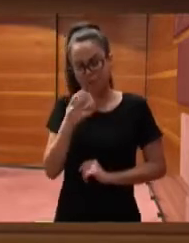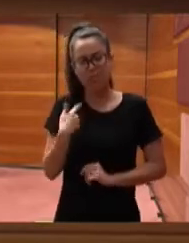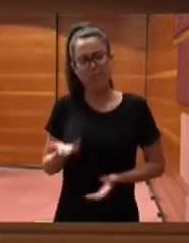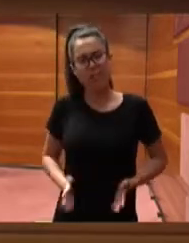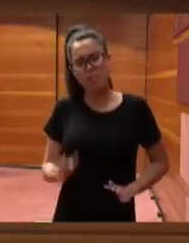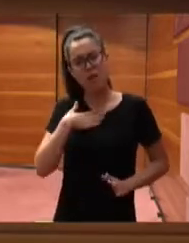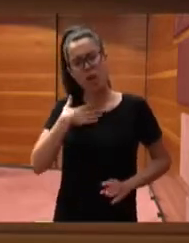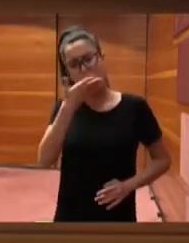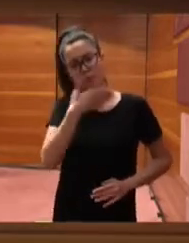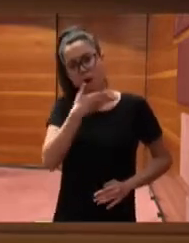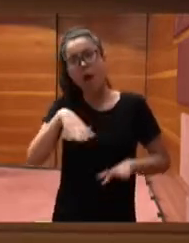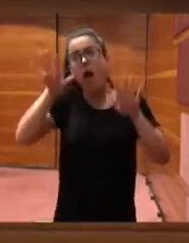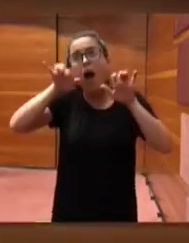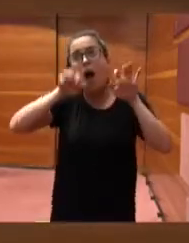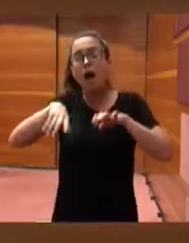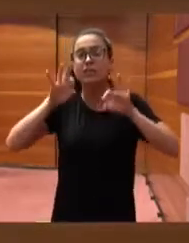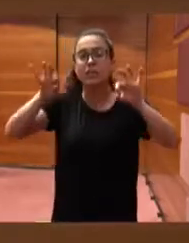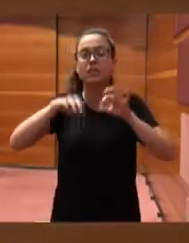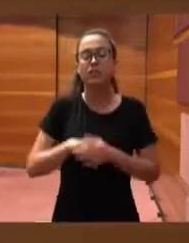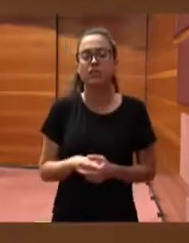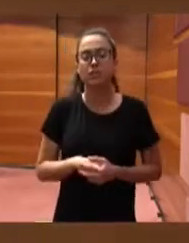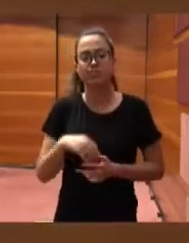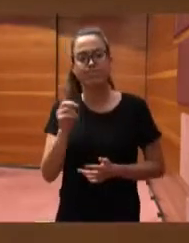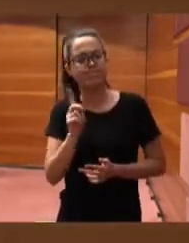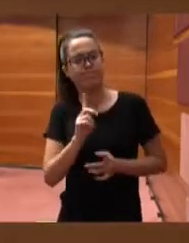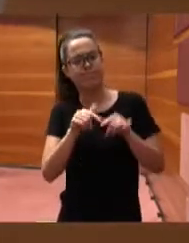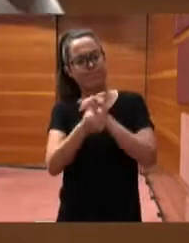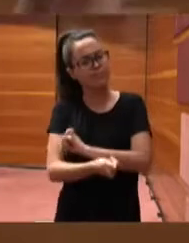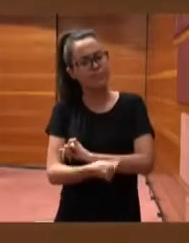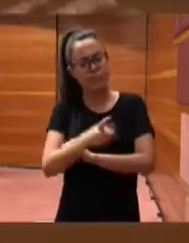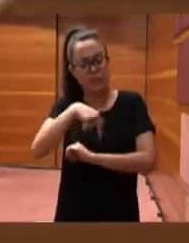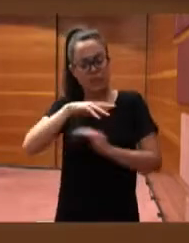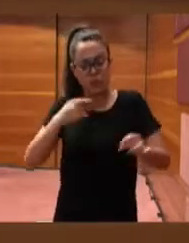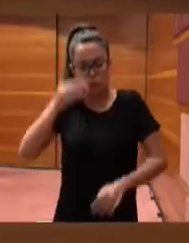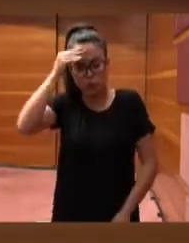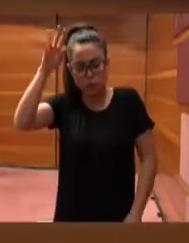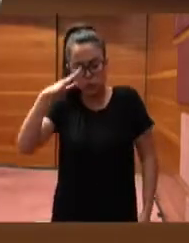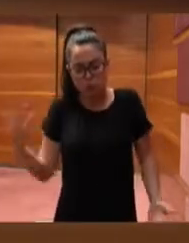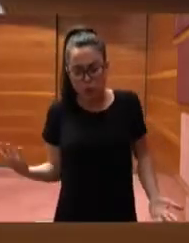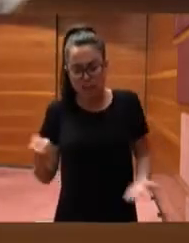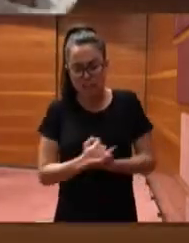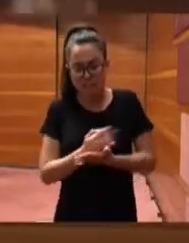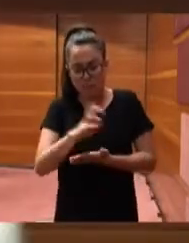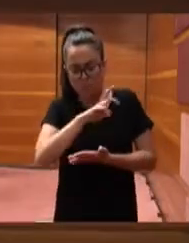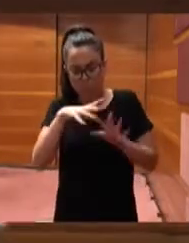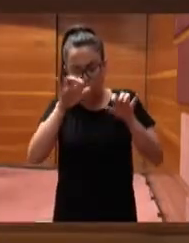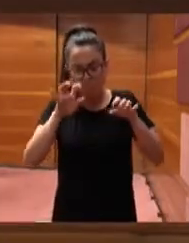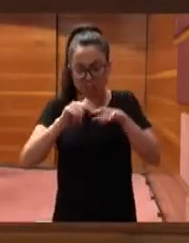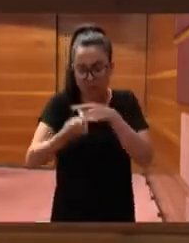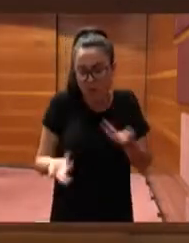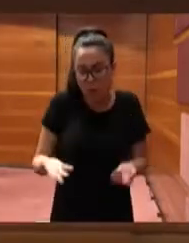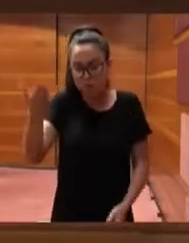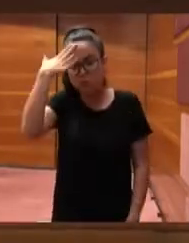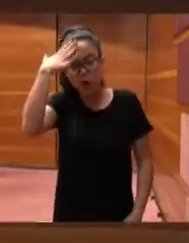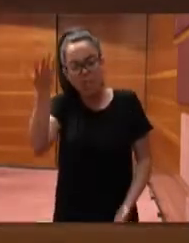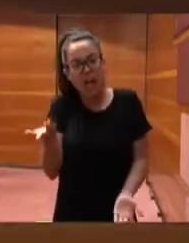esto en la escuela. No han aprendido. Se supone que están transversales, pero luego llega tutoría y ven vídeos, no sé, llega educación